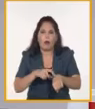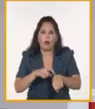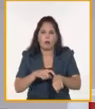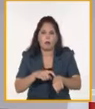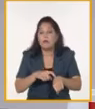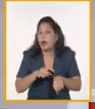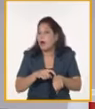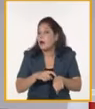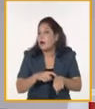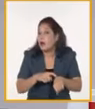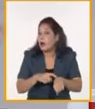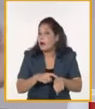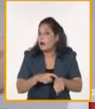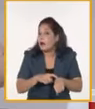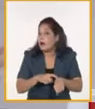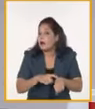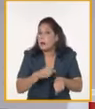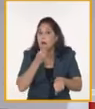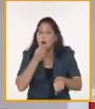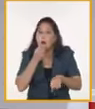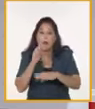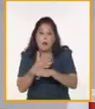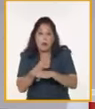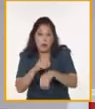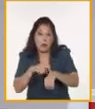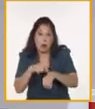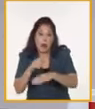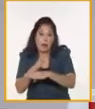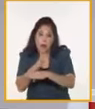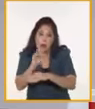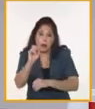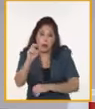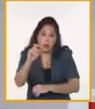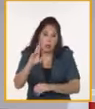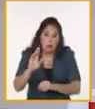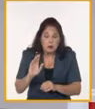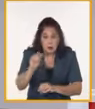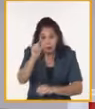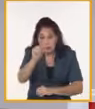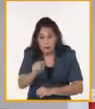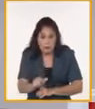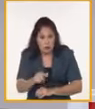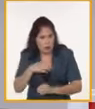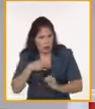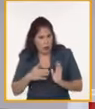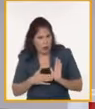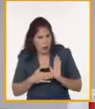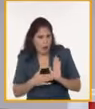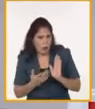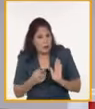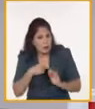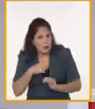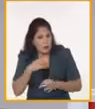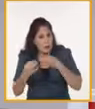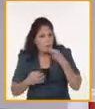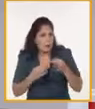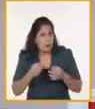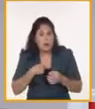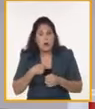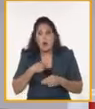revisar porque pudiera hac actividades diferentes en horarios diferentes y que esa persona eh demuestre y y explique sobre todo